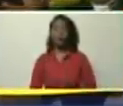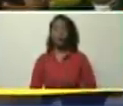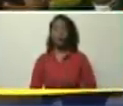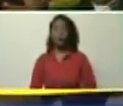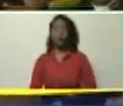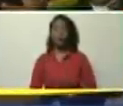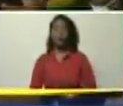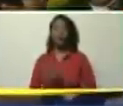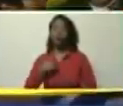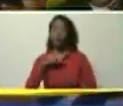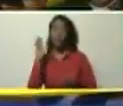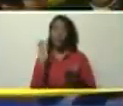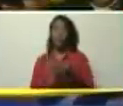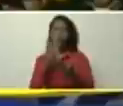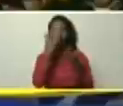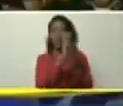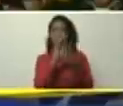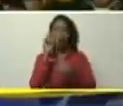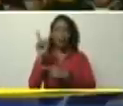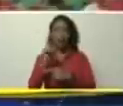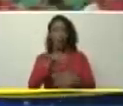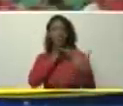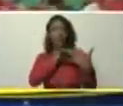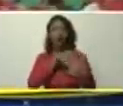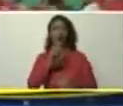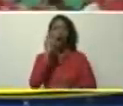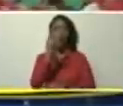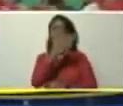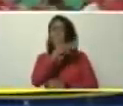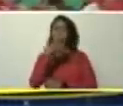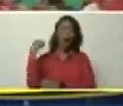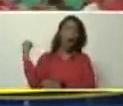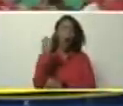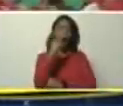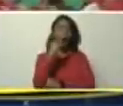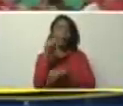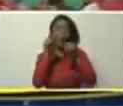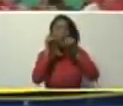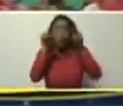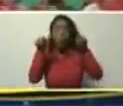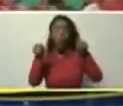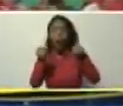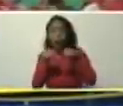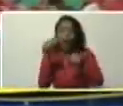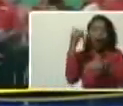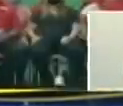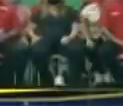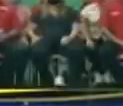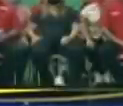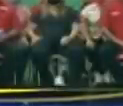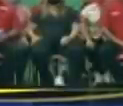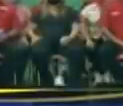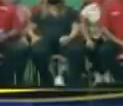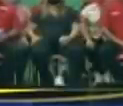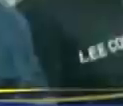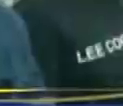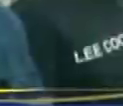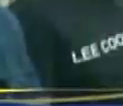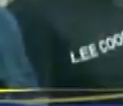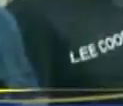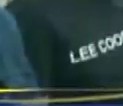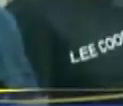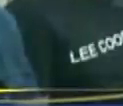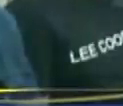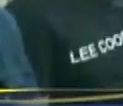Estamos poniendo al frente de esta batalla a uno de los mejores cuadros que tiene la revolución.